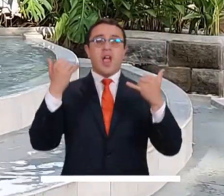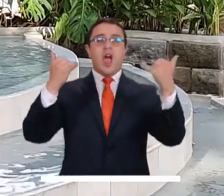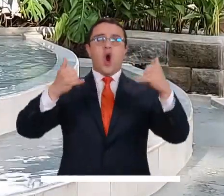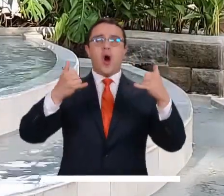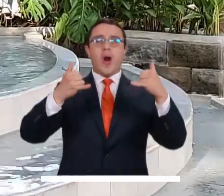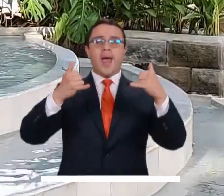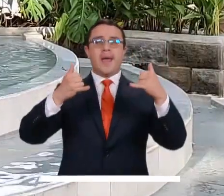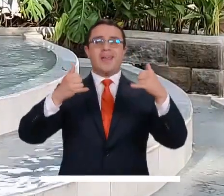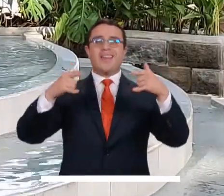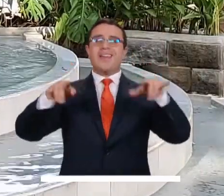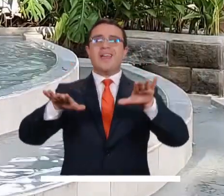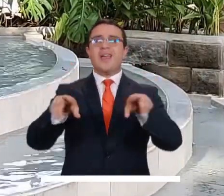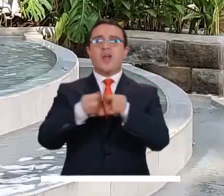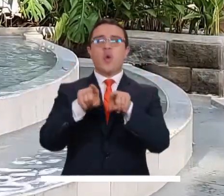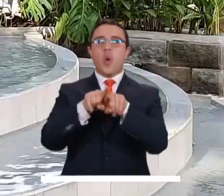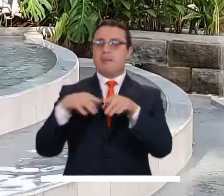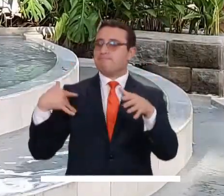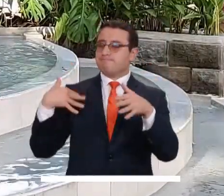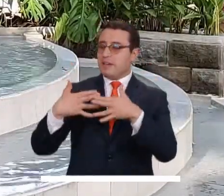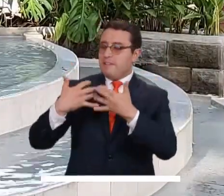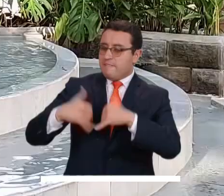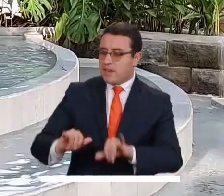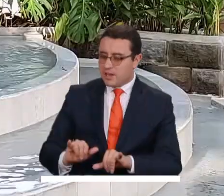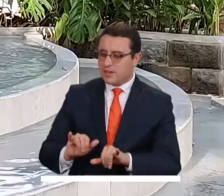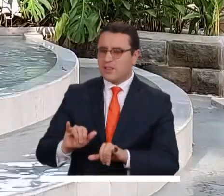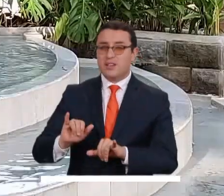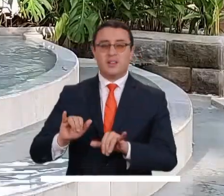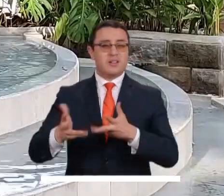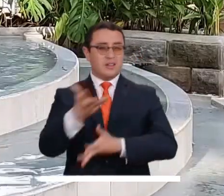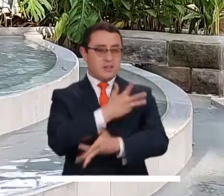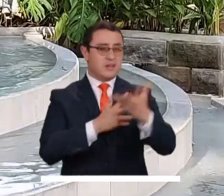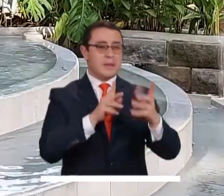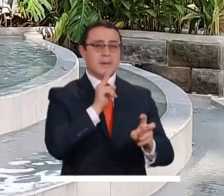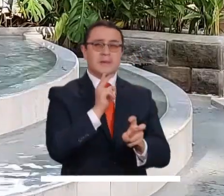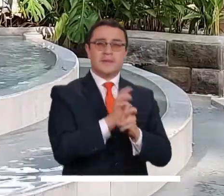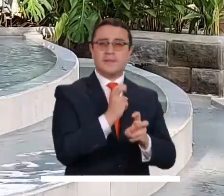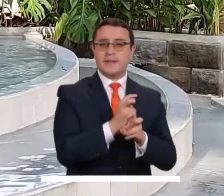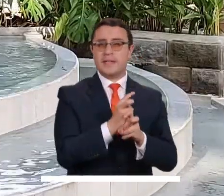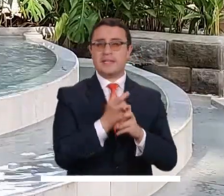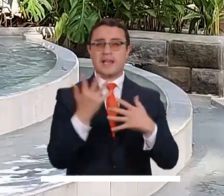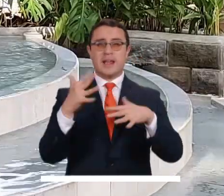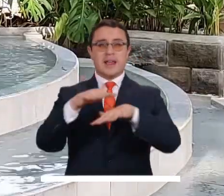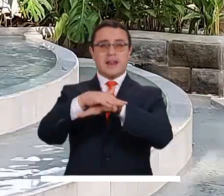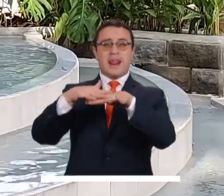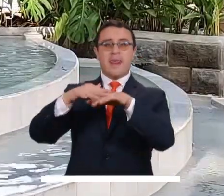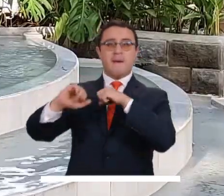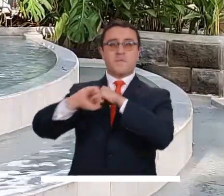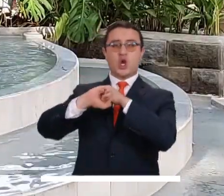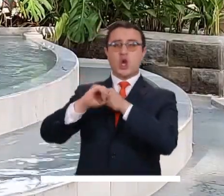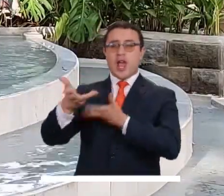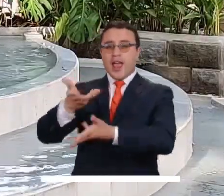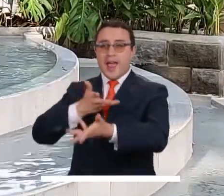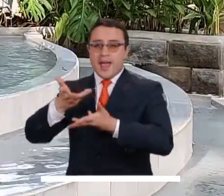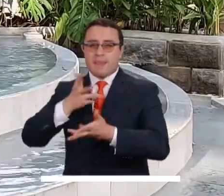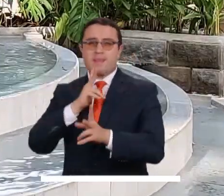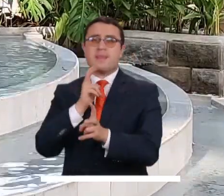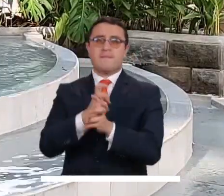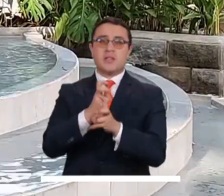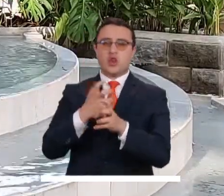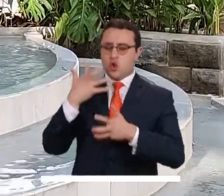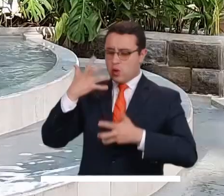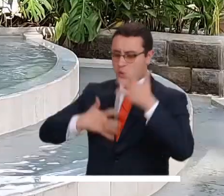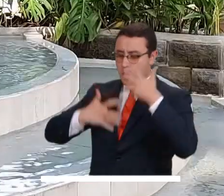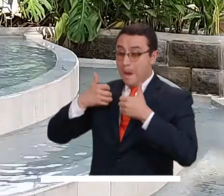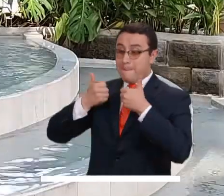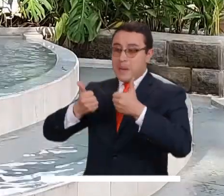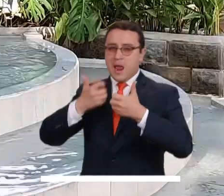actuar, nuestra forma de relacionarnos con nuestro entorno social inmediato, con nuestras redes de apoyo, encontramos y evaluamos lo que hicimos bien y lo